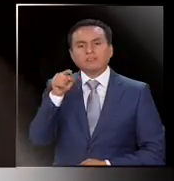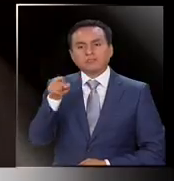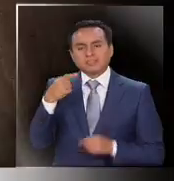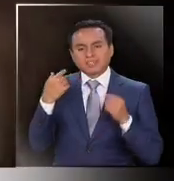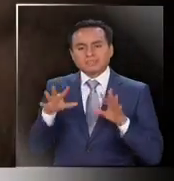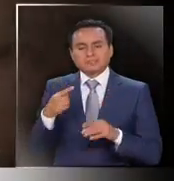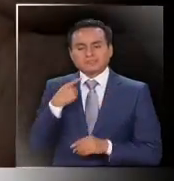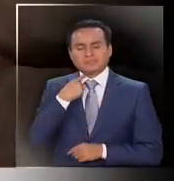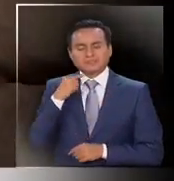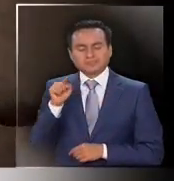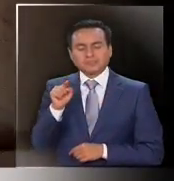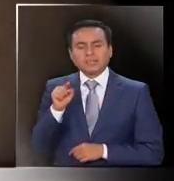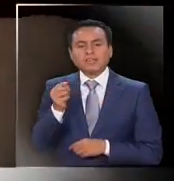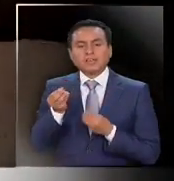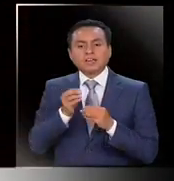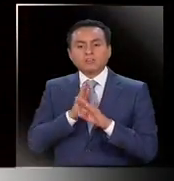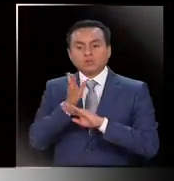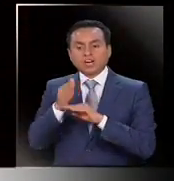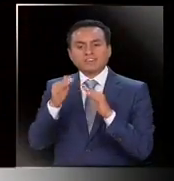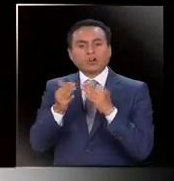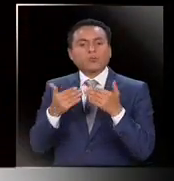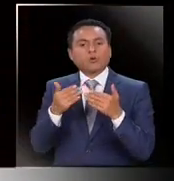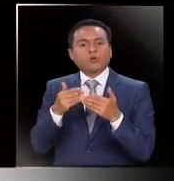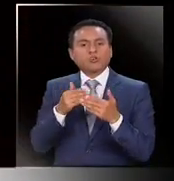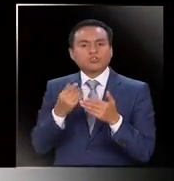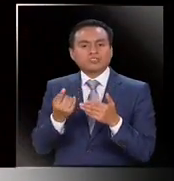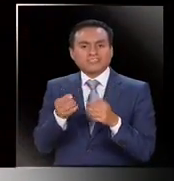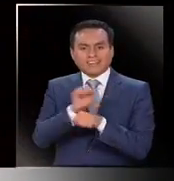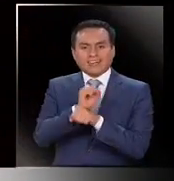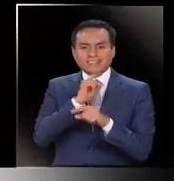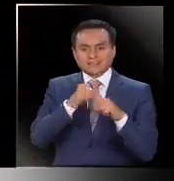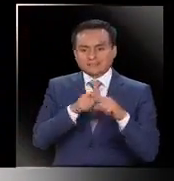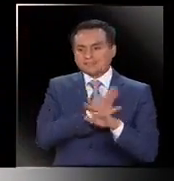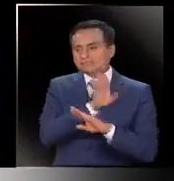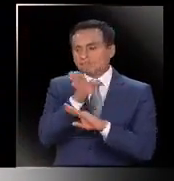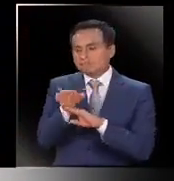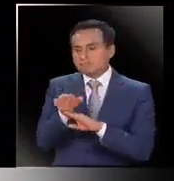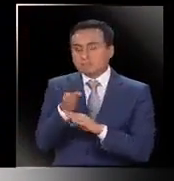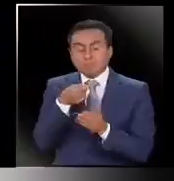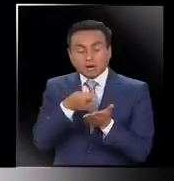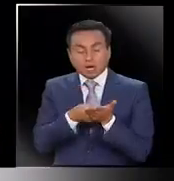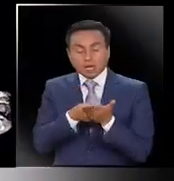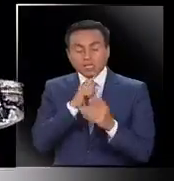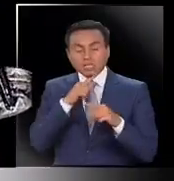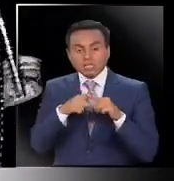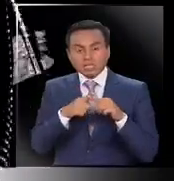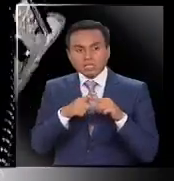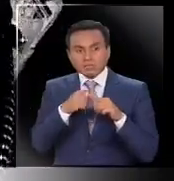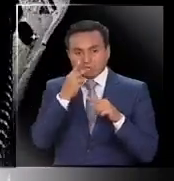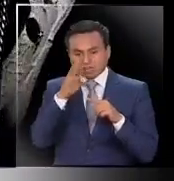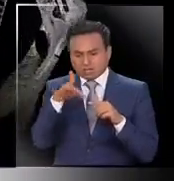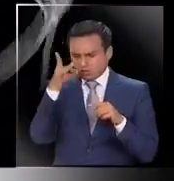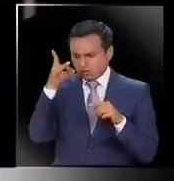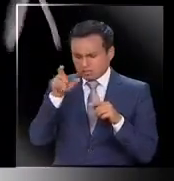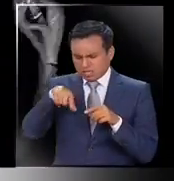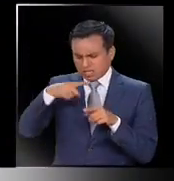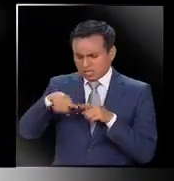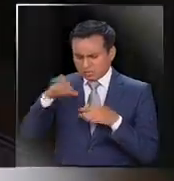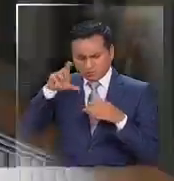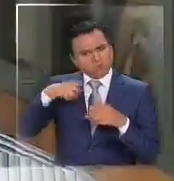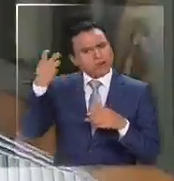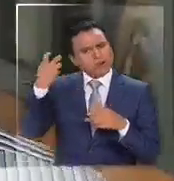pasó. Llegó a su casa en un taxi. Cuando llegó el momento de pagarle al taxista, se dio cuenta que ahí que le habían robado la tarjeta de